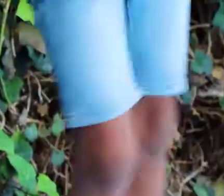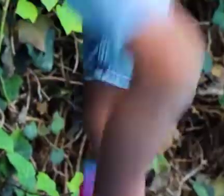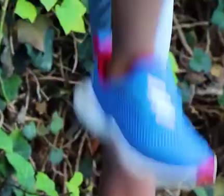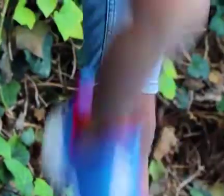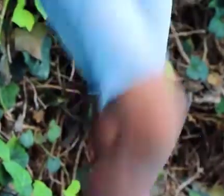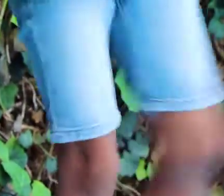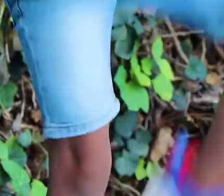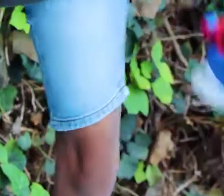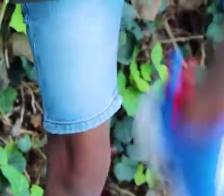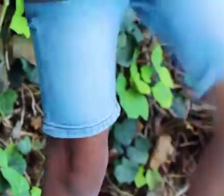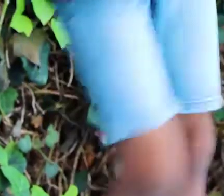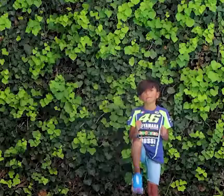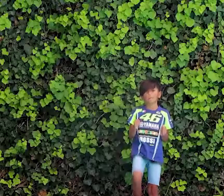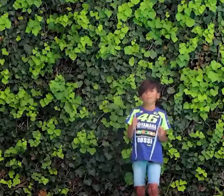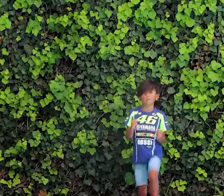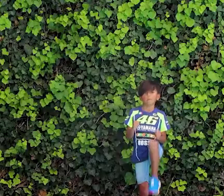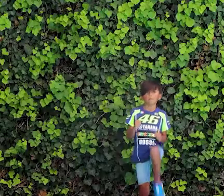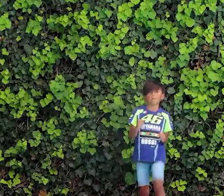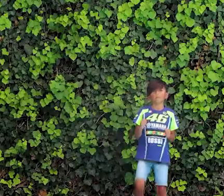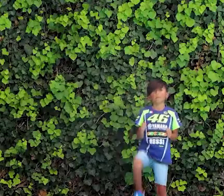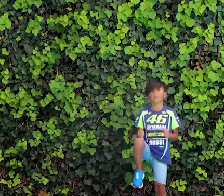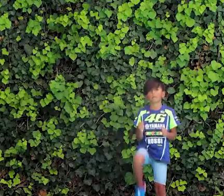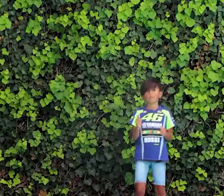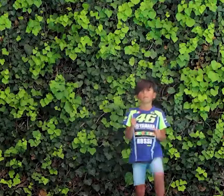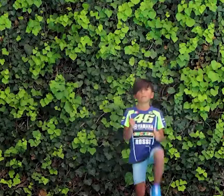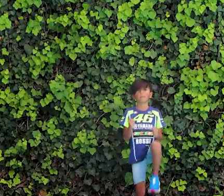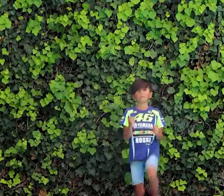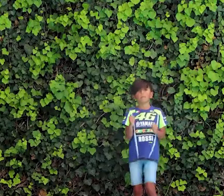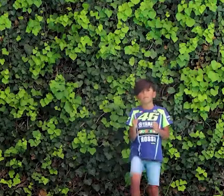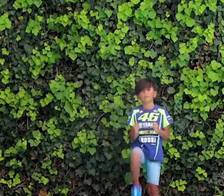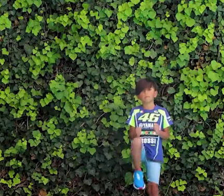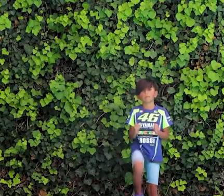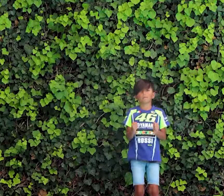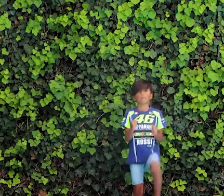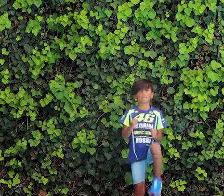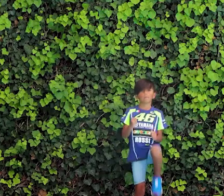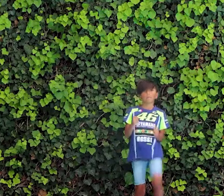Derecha, izquierda, espalda bien derecha,